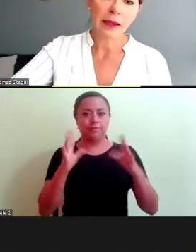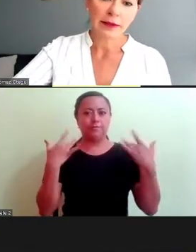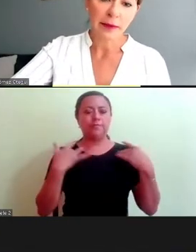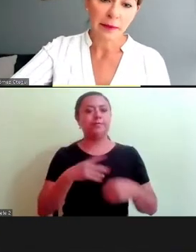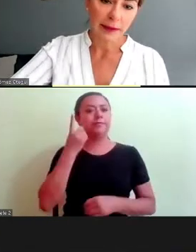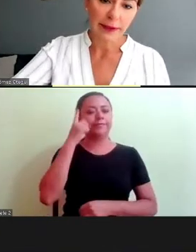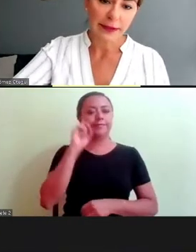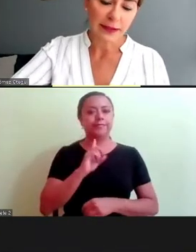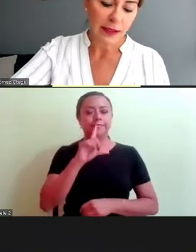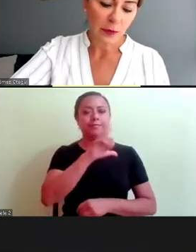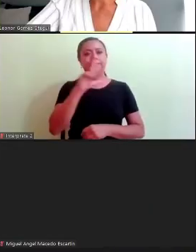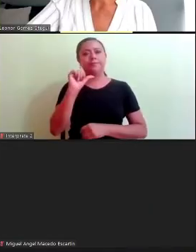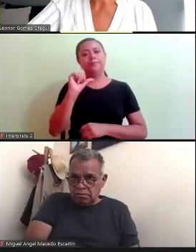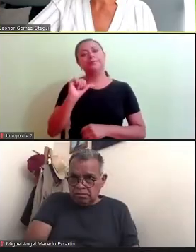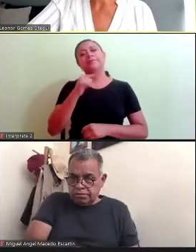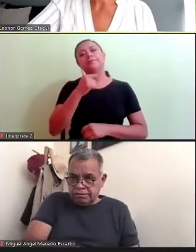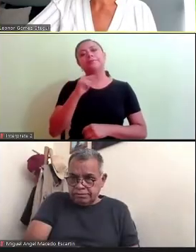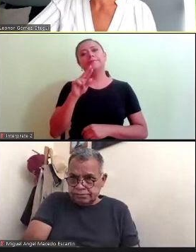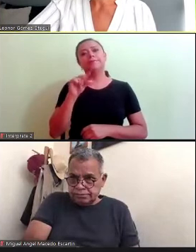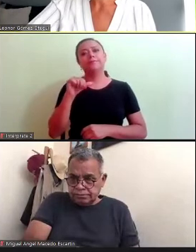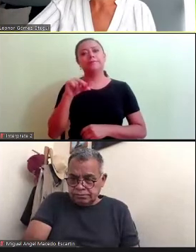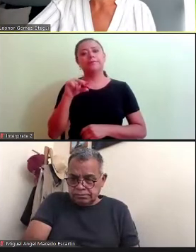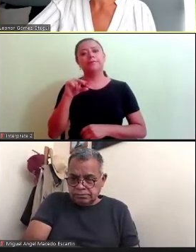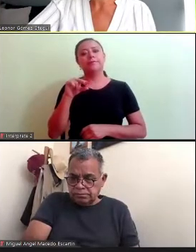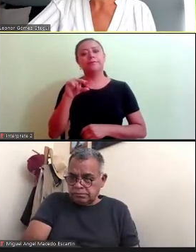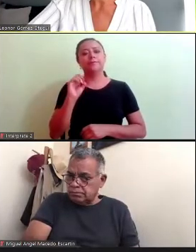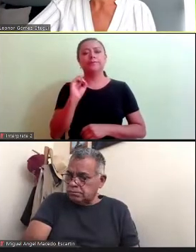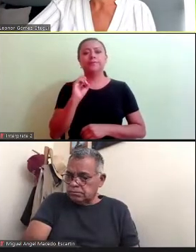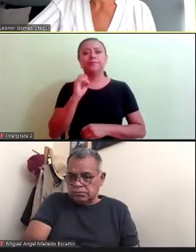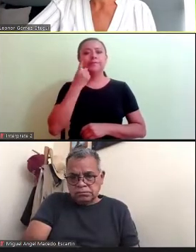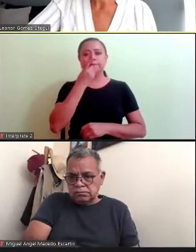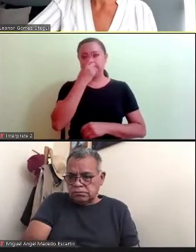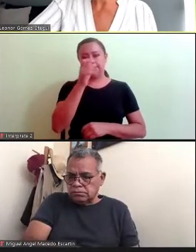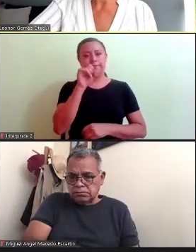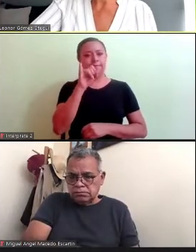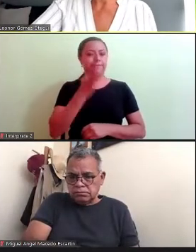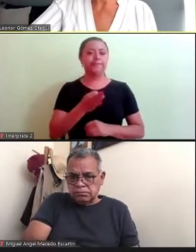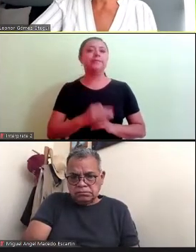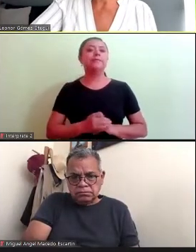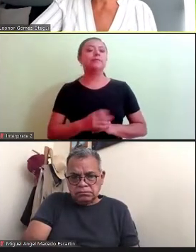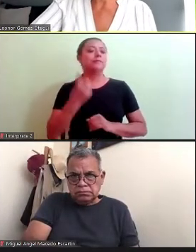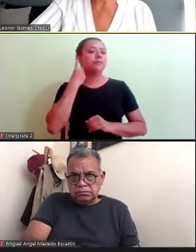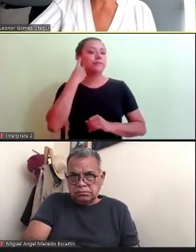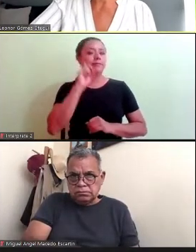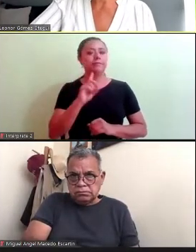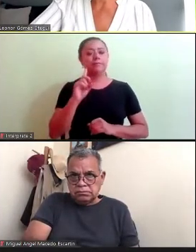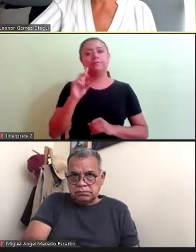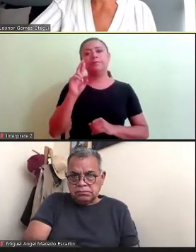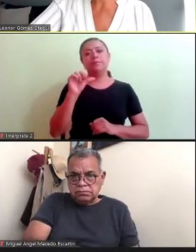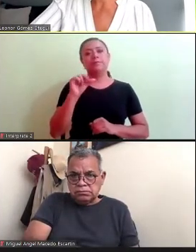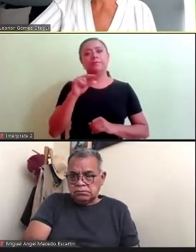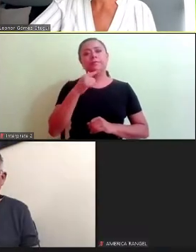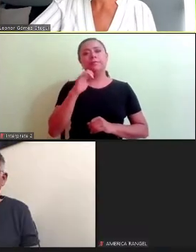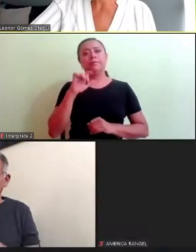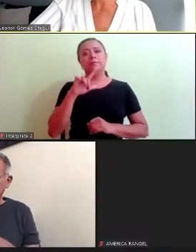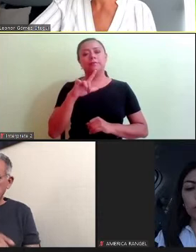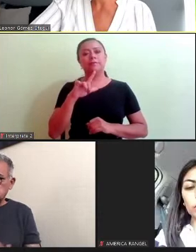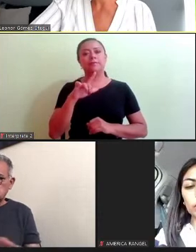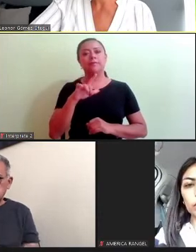Diputada Marta Patricia Llaguno Pérez. Llaguno Patricia, a favor. Diputada América Rangel Lorenzana.